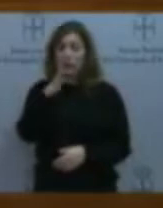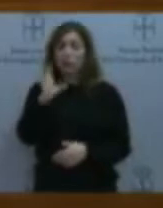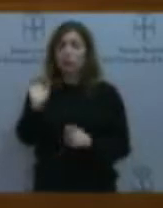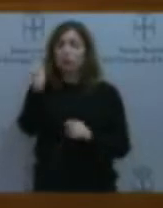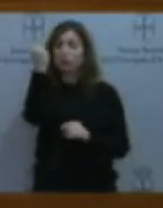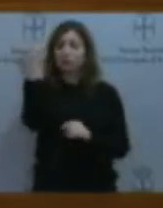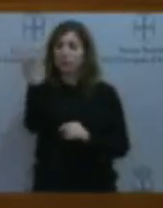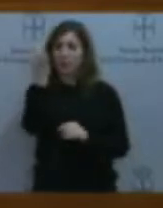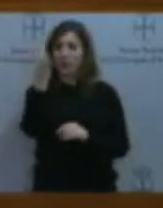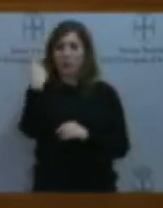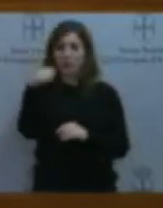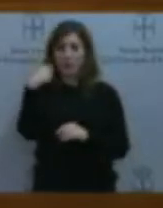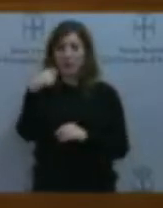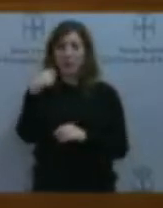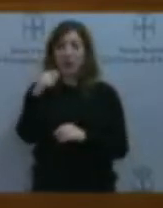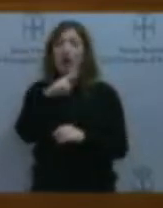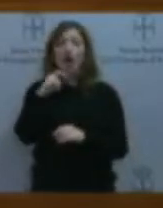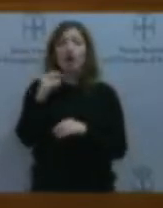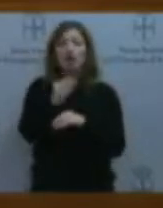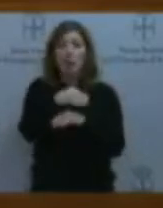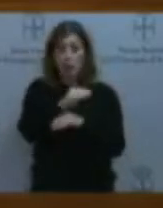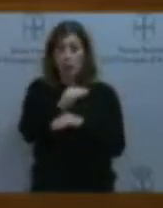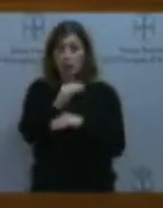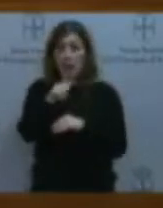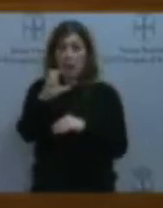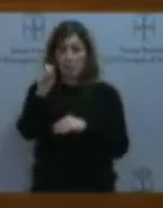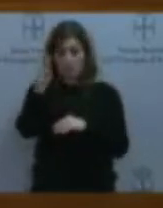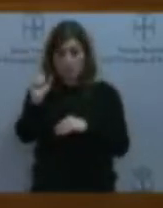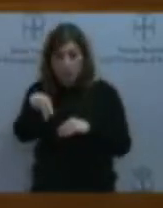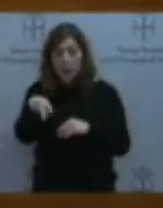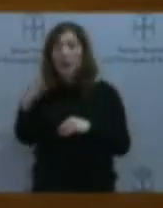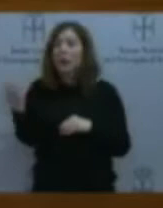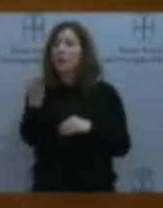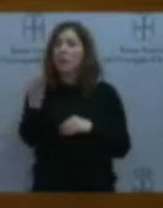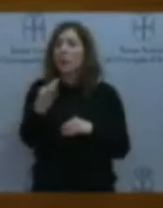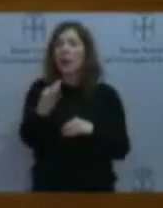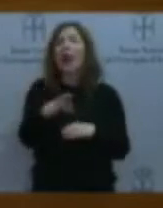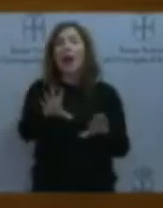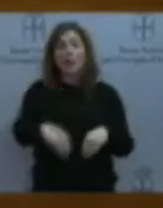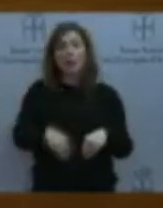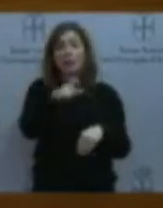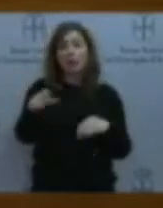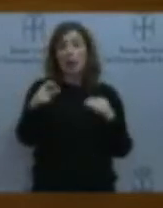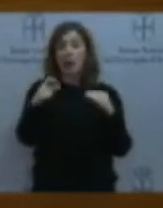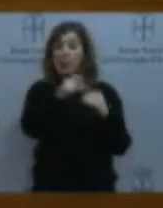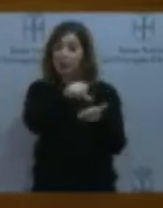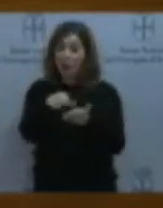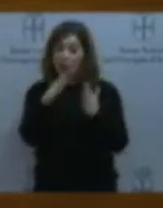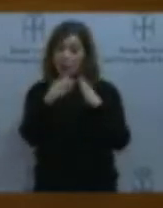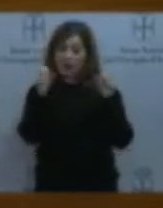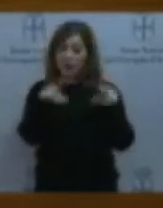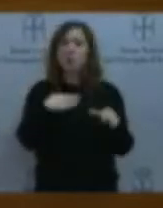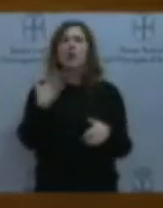conservador como Dominique de Villepin tuviese que aceptar que un ciudadano sin vivienda pudiese demandar al